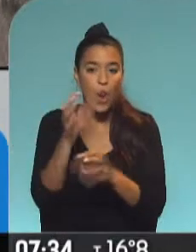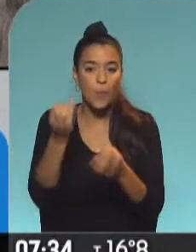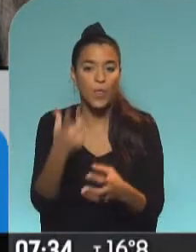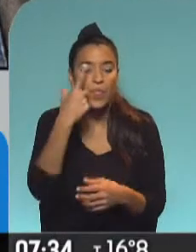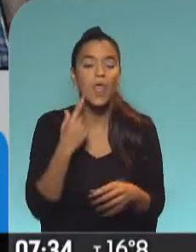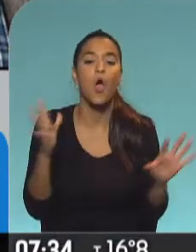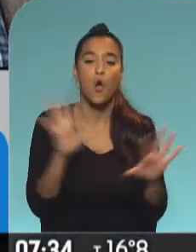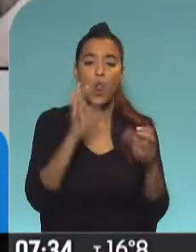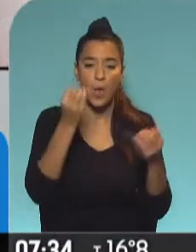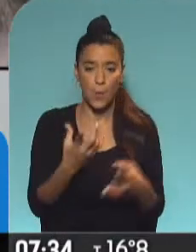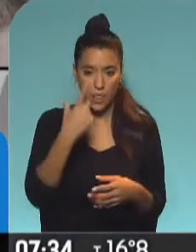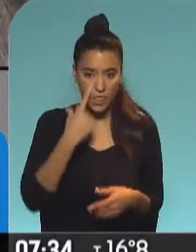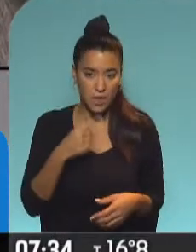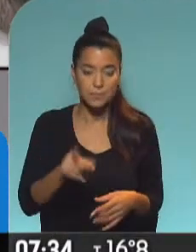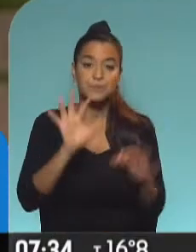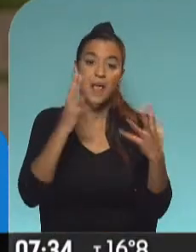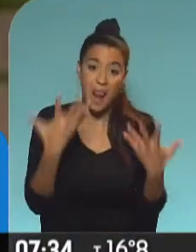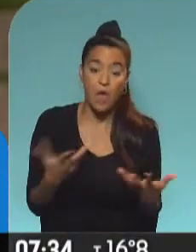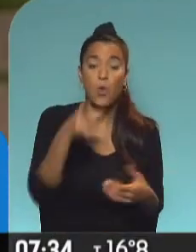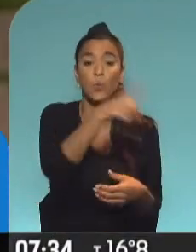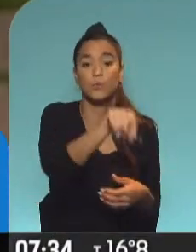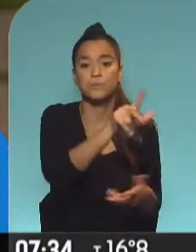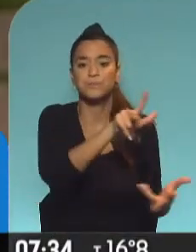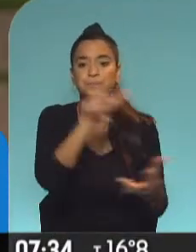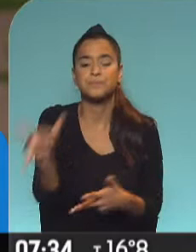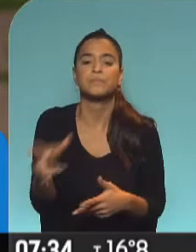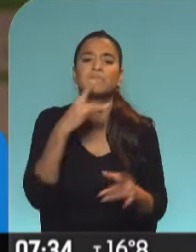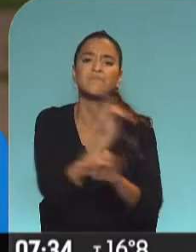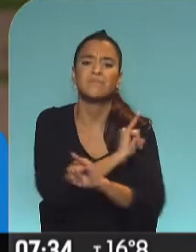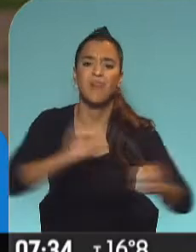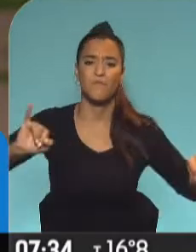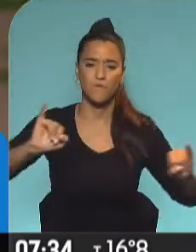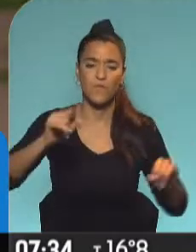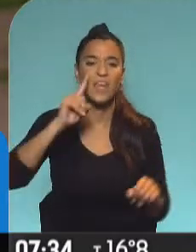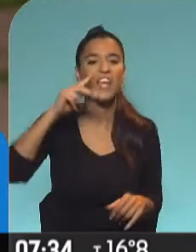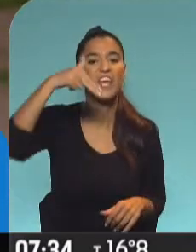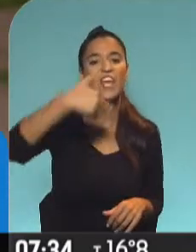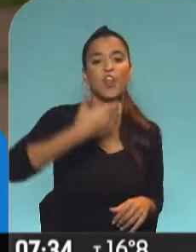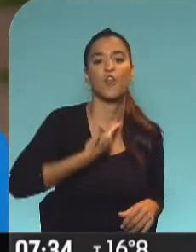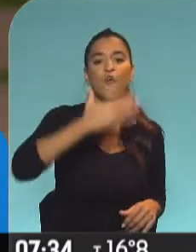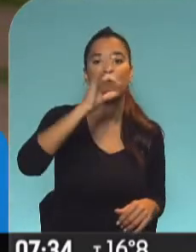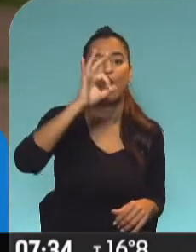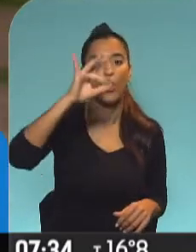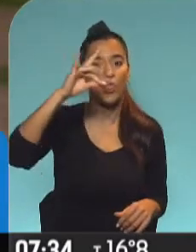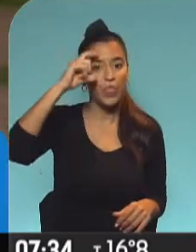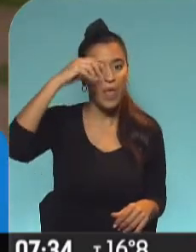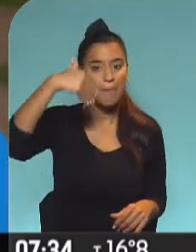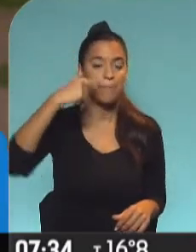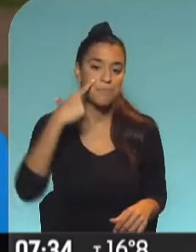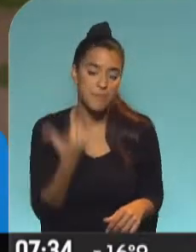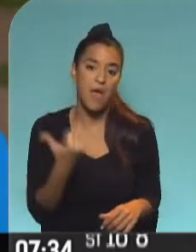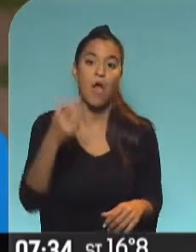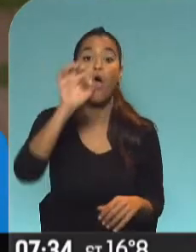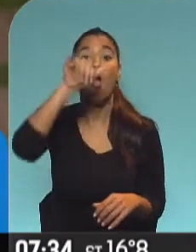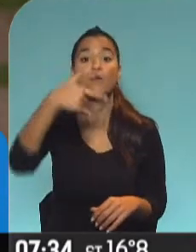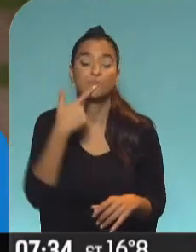Pablo, Silvia, buen día. Claro, y ustedes se están refiriendo puntualmente a la infodemia, esto que ha reconocido la propia Organización Mundial de la Salud,